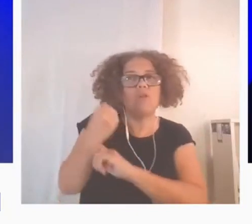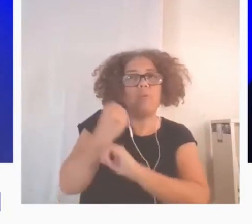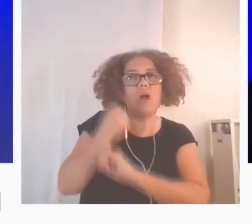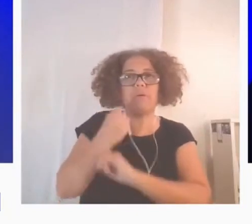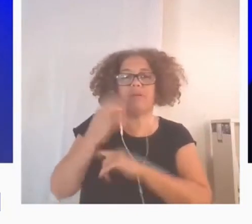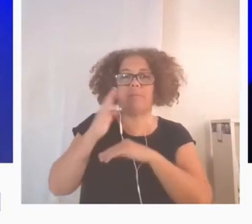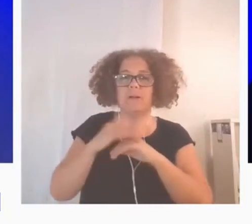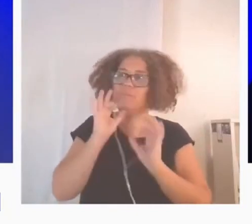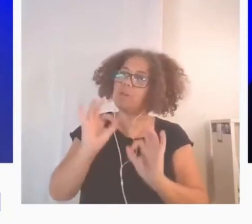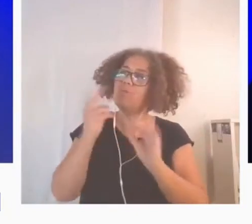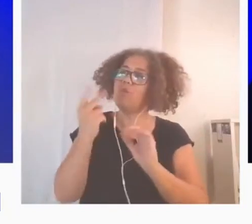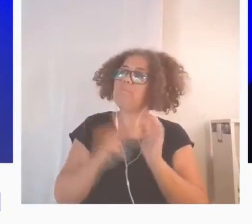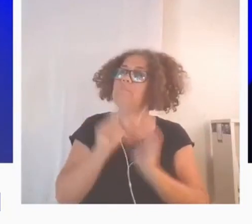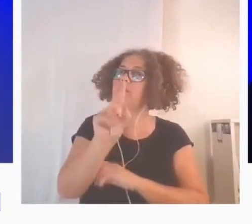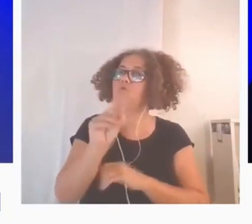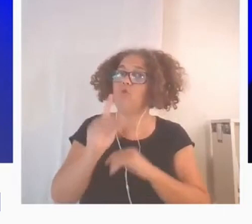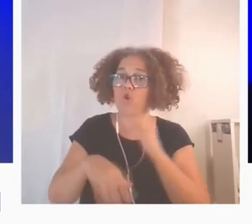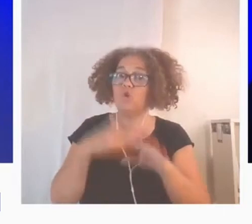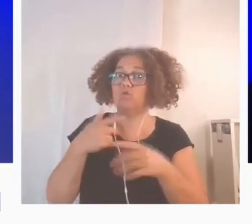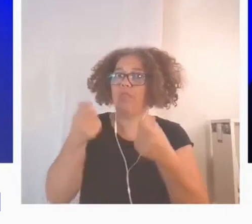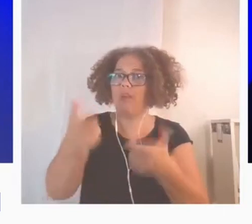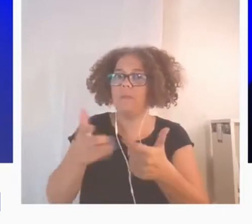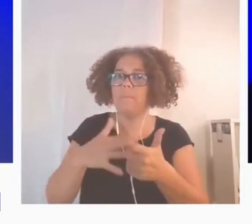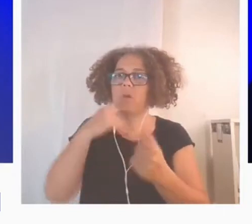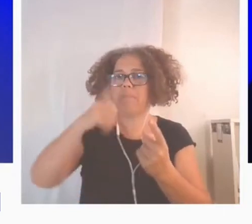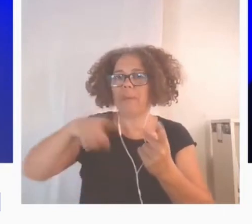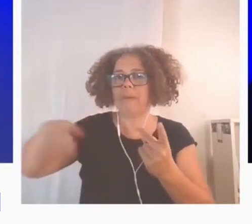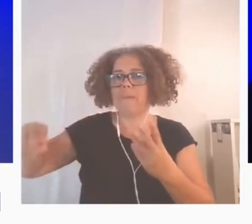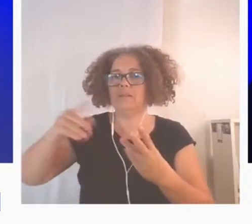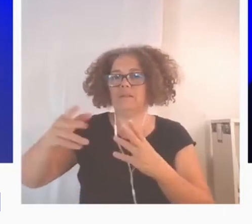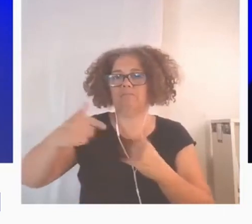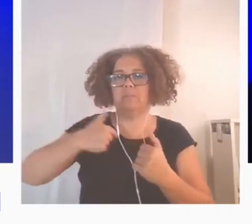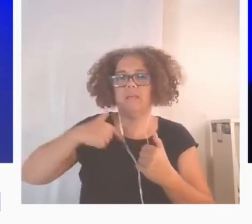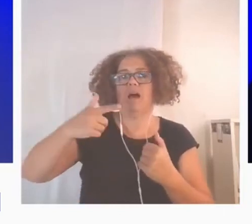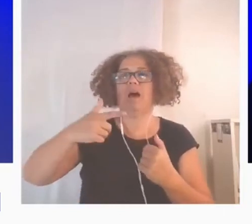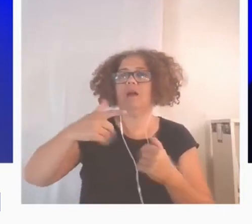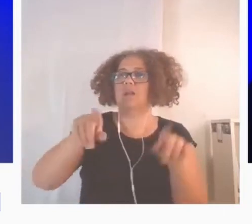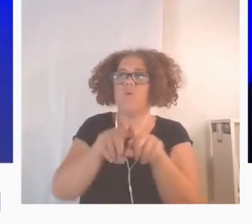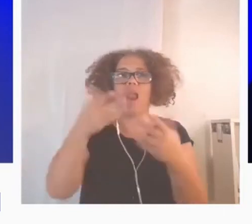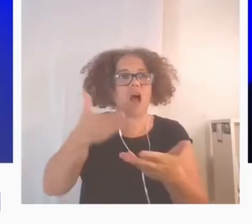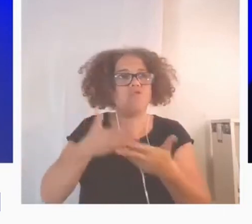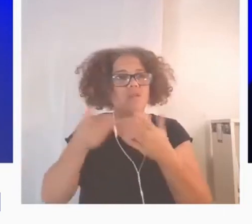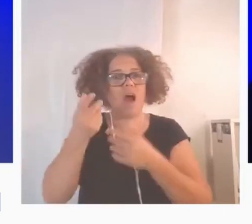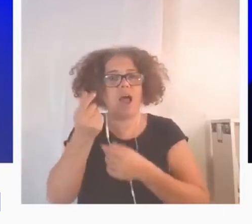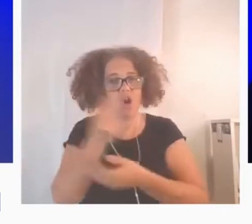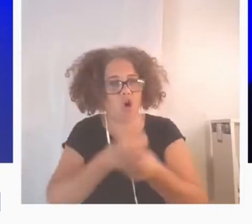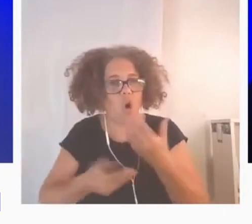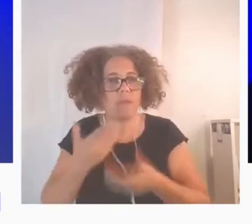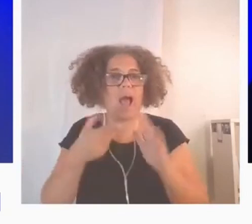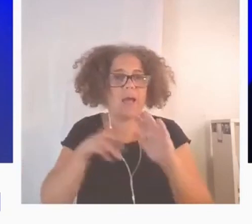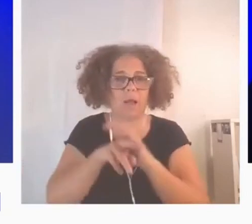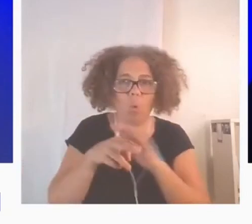nosotros celebramos en 2021, siguen estando mensualmente contigo, reportes, te están ayuda económica,